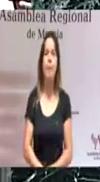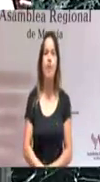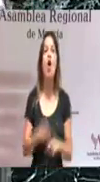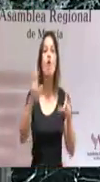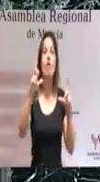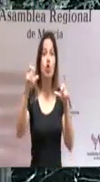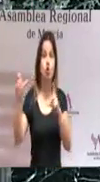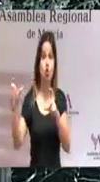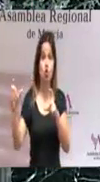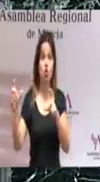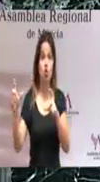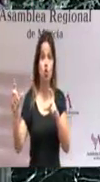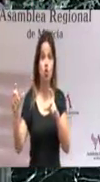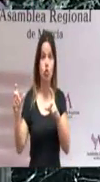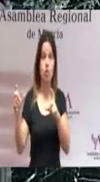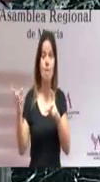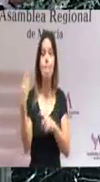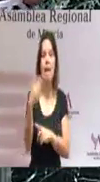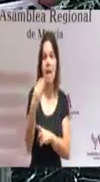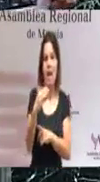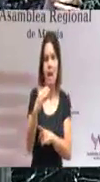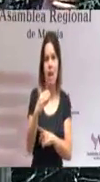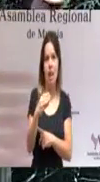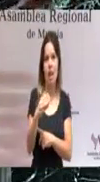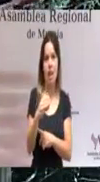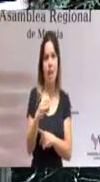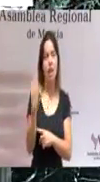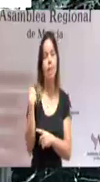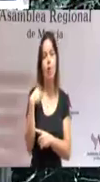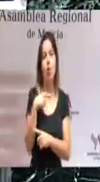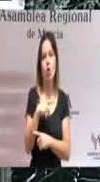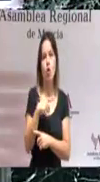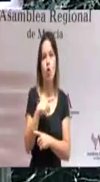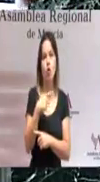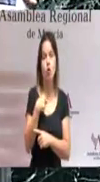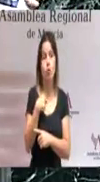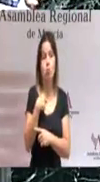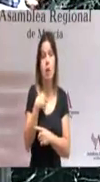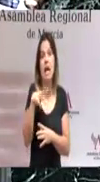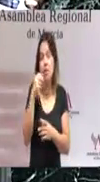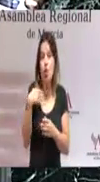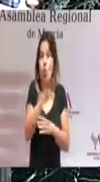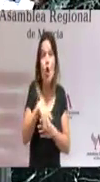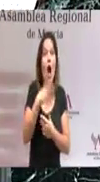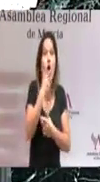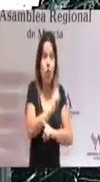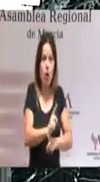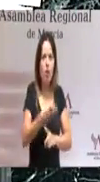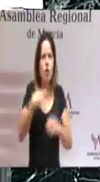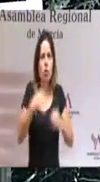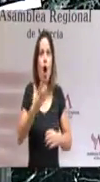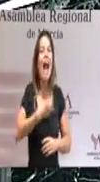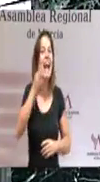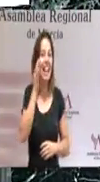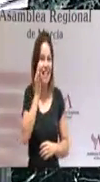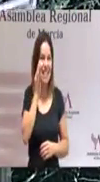fotos de Beniel. Entiendo que no reconozca el sitio, pero sí debe reconocer a su alcaldesa, que es de